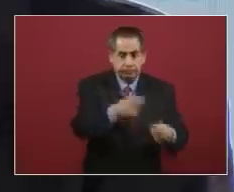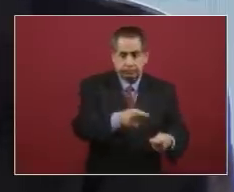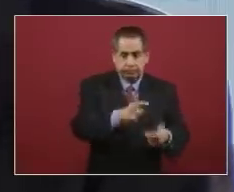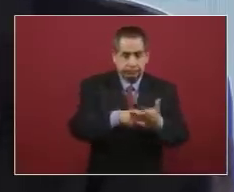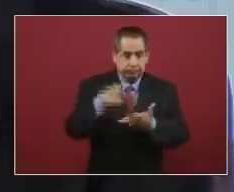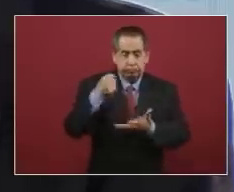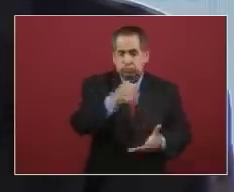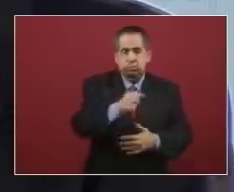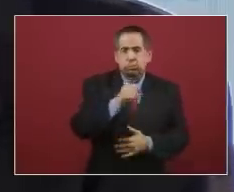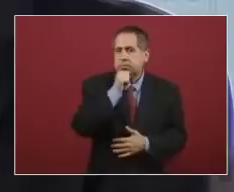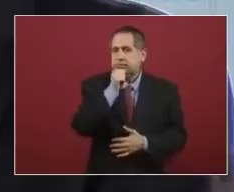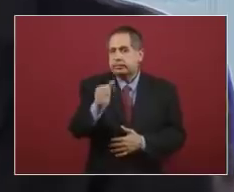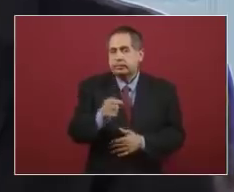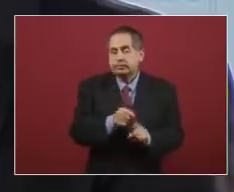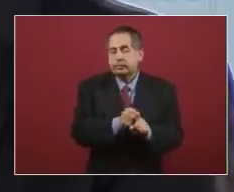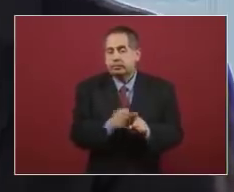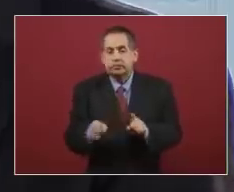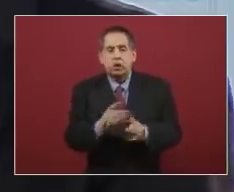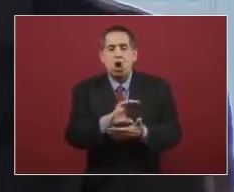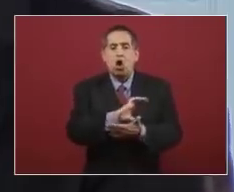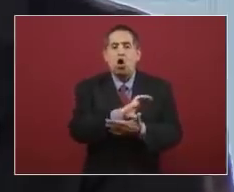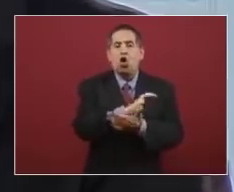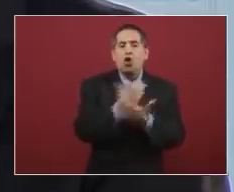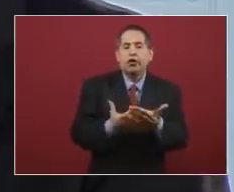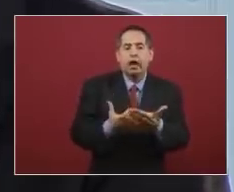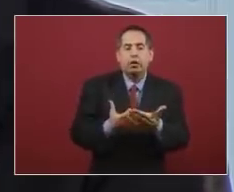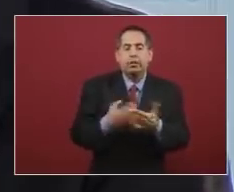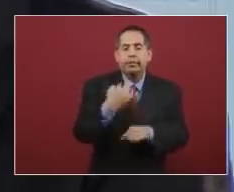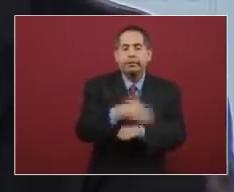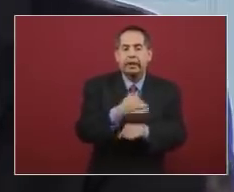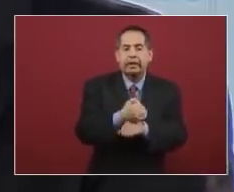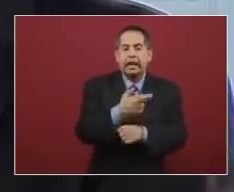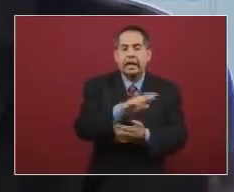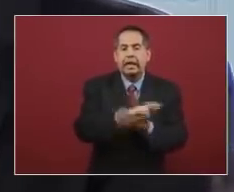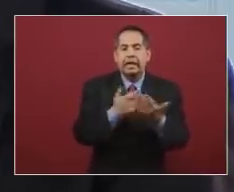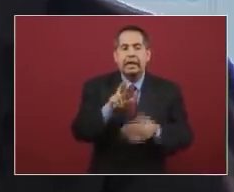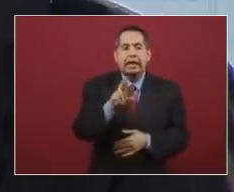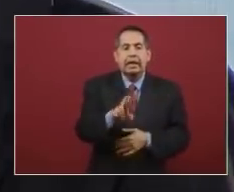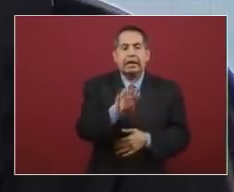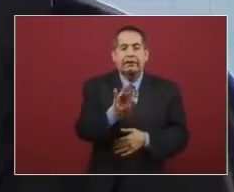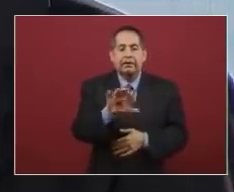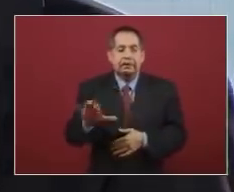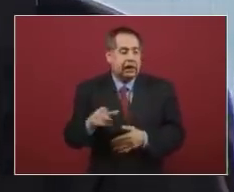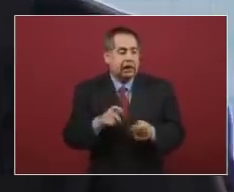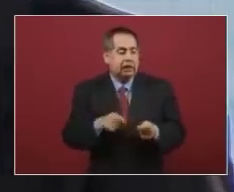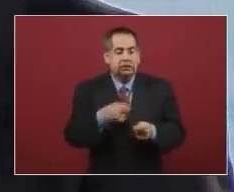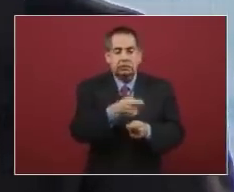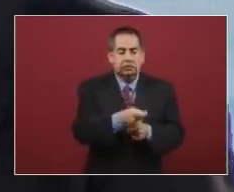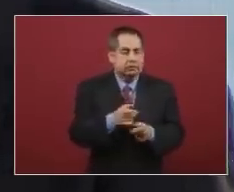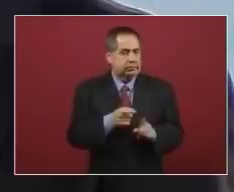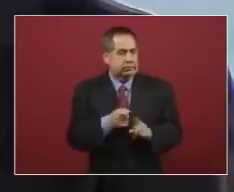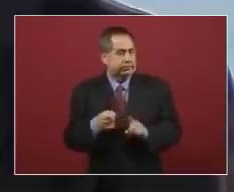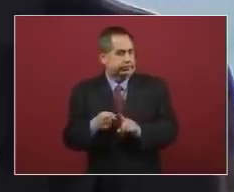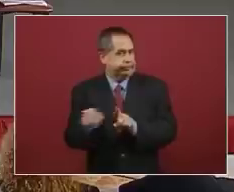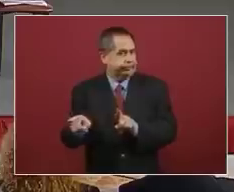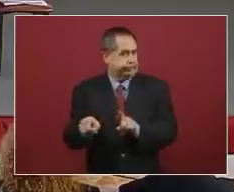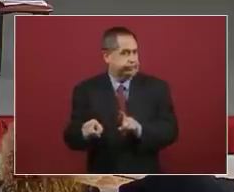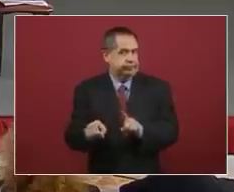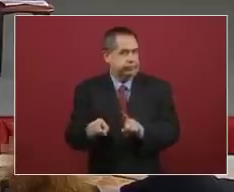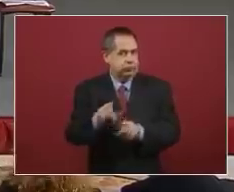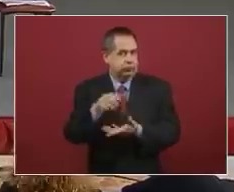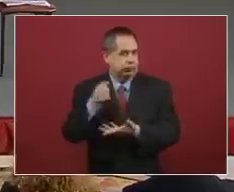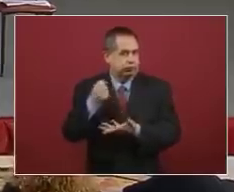presupuesto, sino se les daba un contrato por honorarios con un recurso fuera del presupuesto